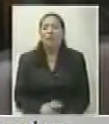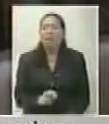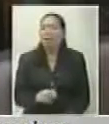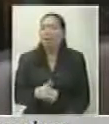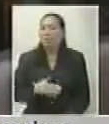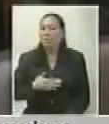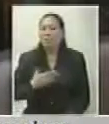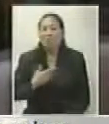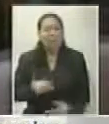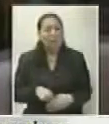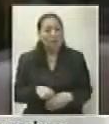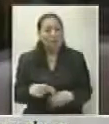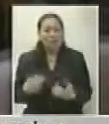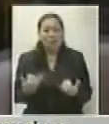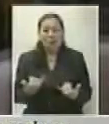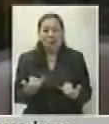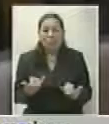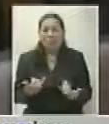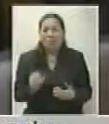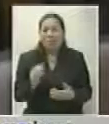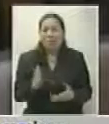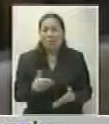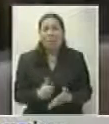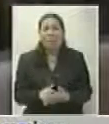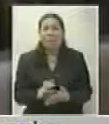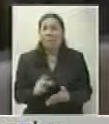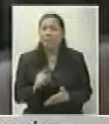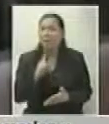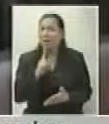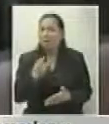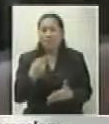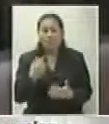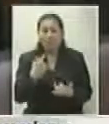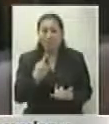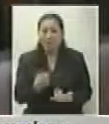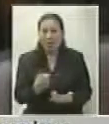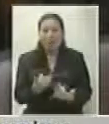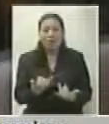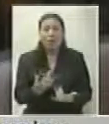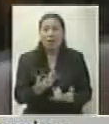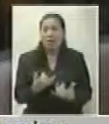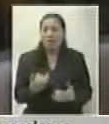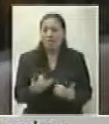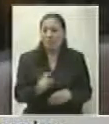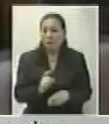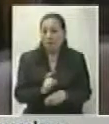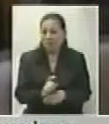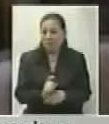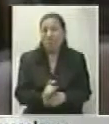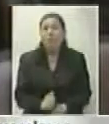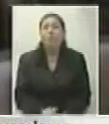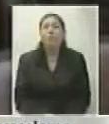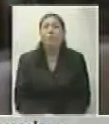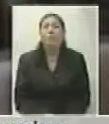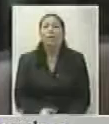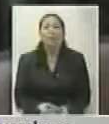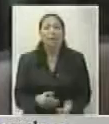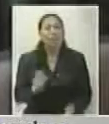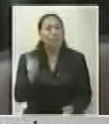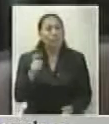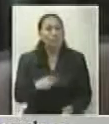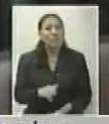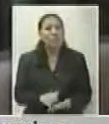los podemos sacar ahora porque sería una sanción que no estaba mencionada ni vigente al momento de dictar una sentencia. Tan